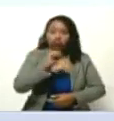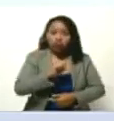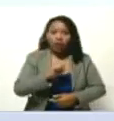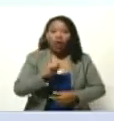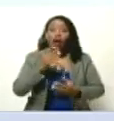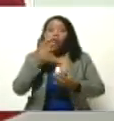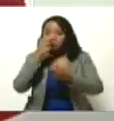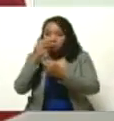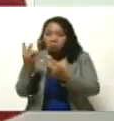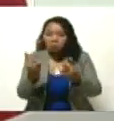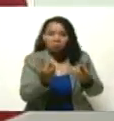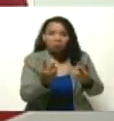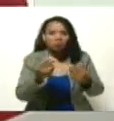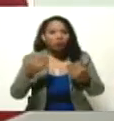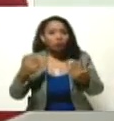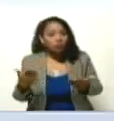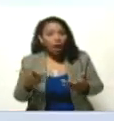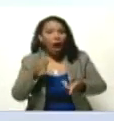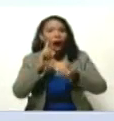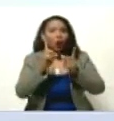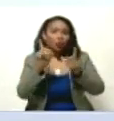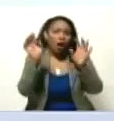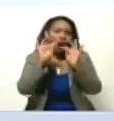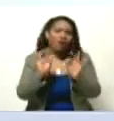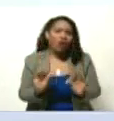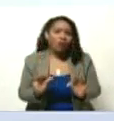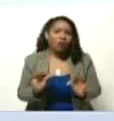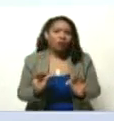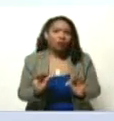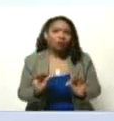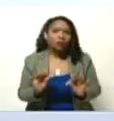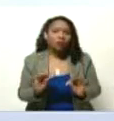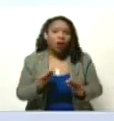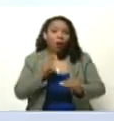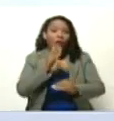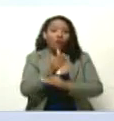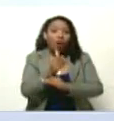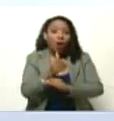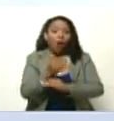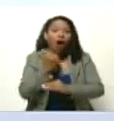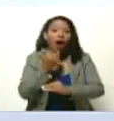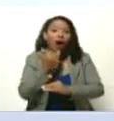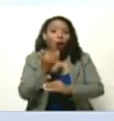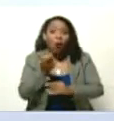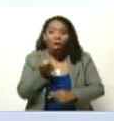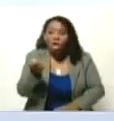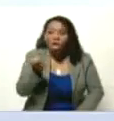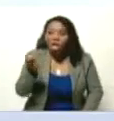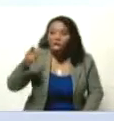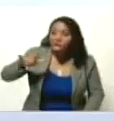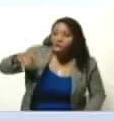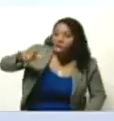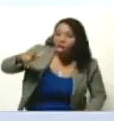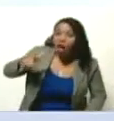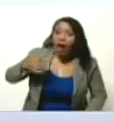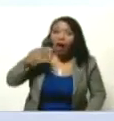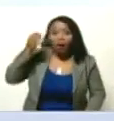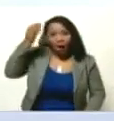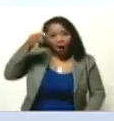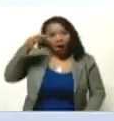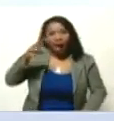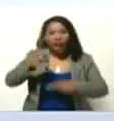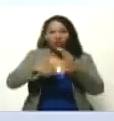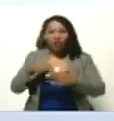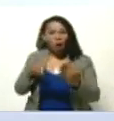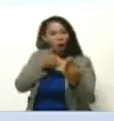invitación, Andrea, a los que de alguna manera fueron manipulados y les hicieron creer que la revolución iba en contra